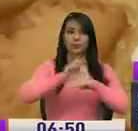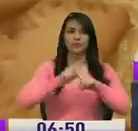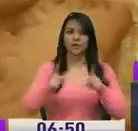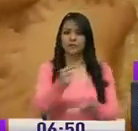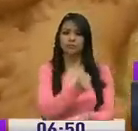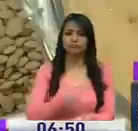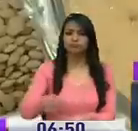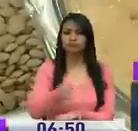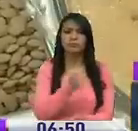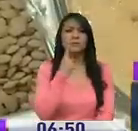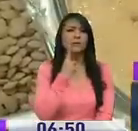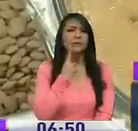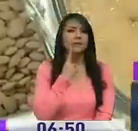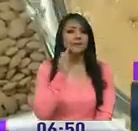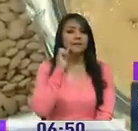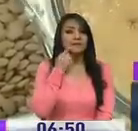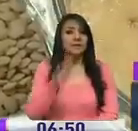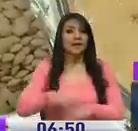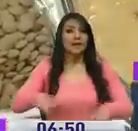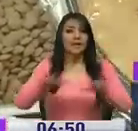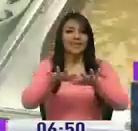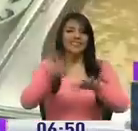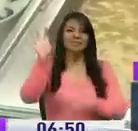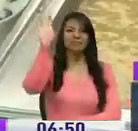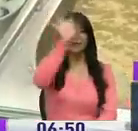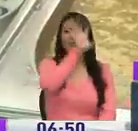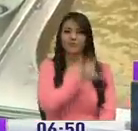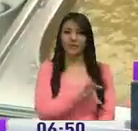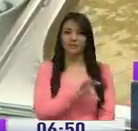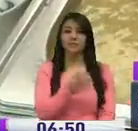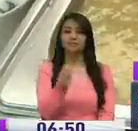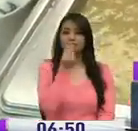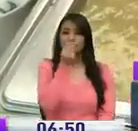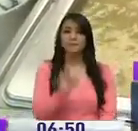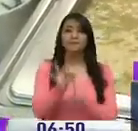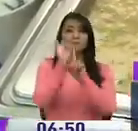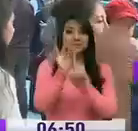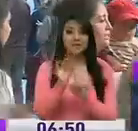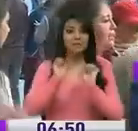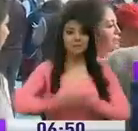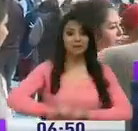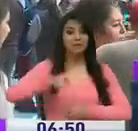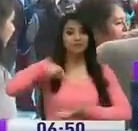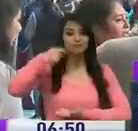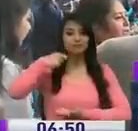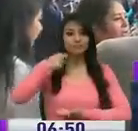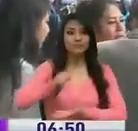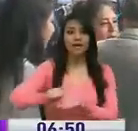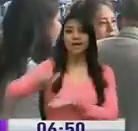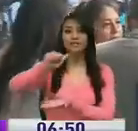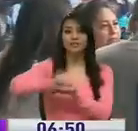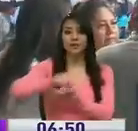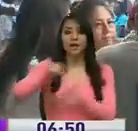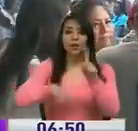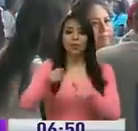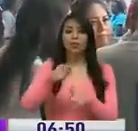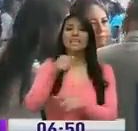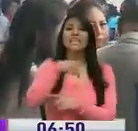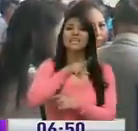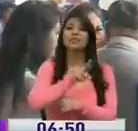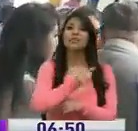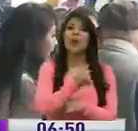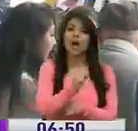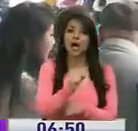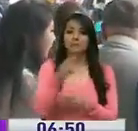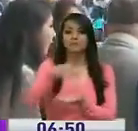conjugaron sabores de algunas regiones convirtiéndolas en platos únicos dignos de probar en Azuay algunas familias le ponen quinoa